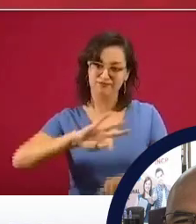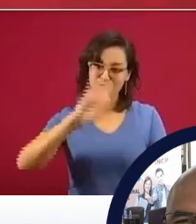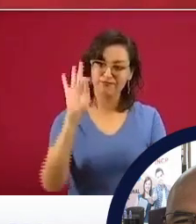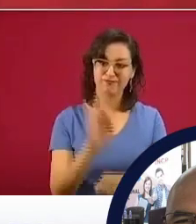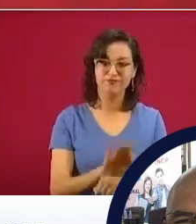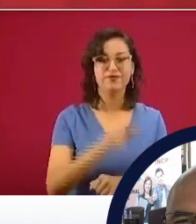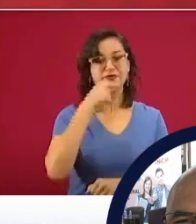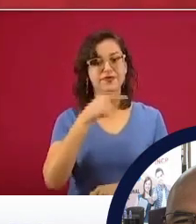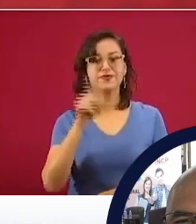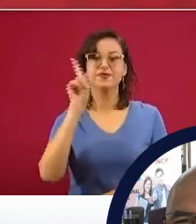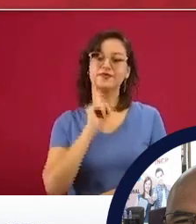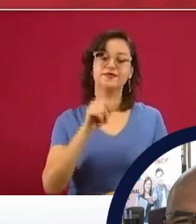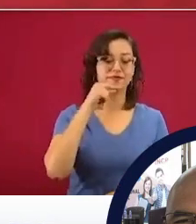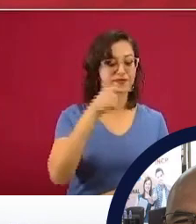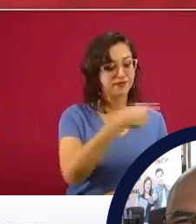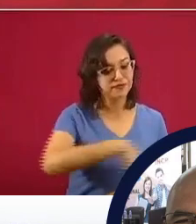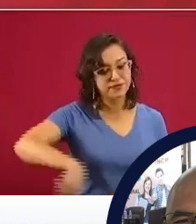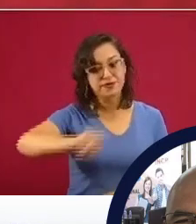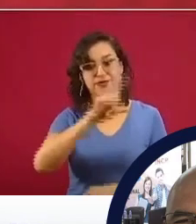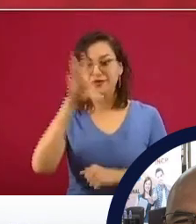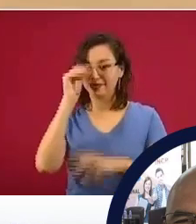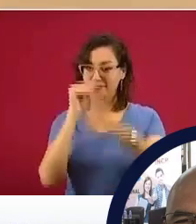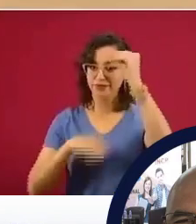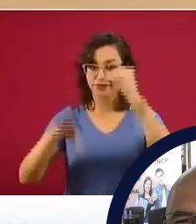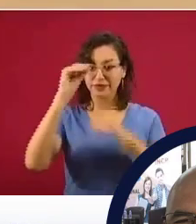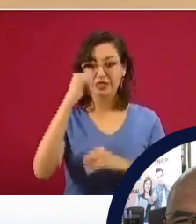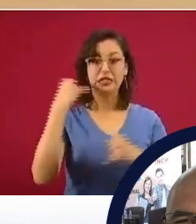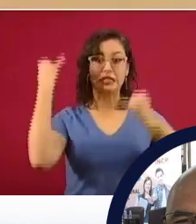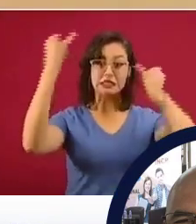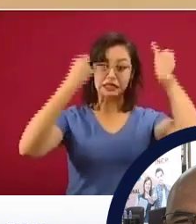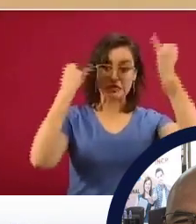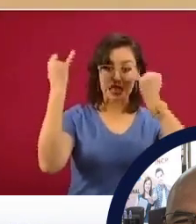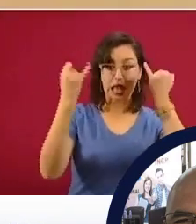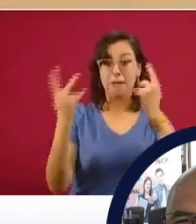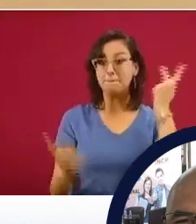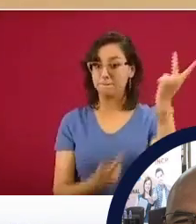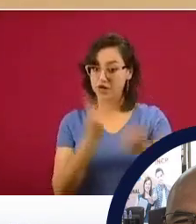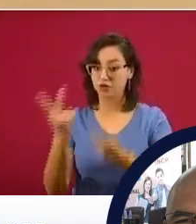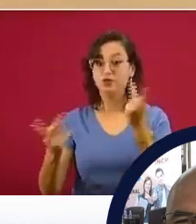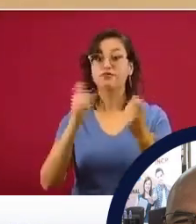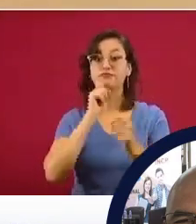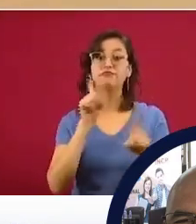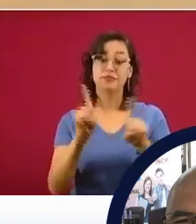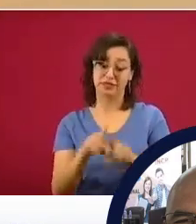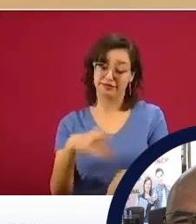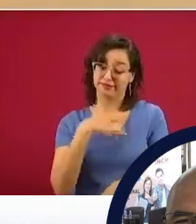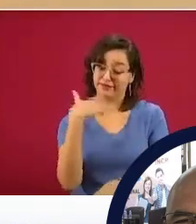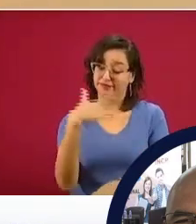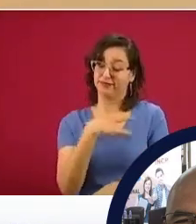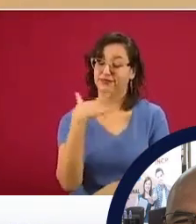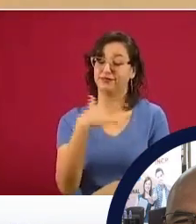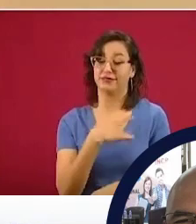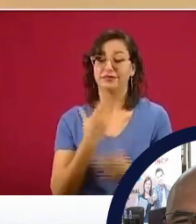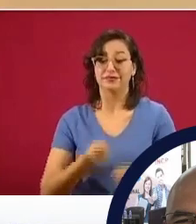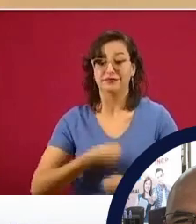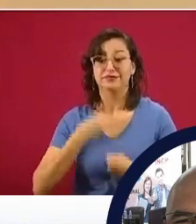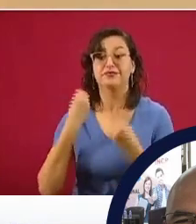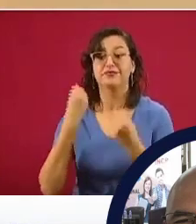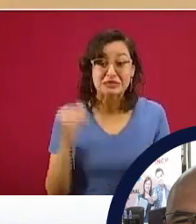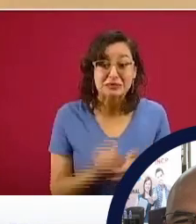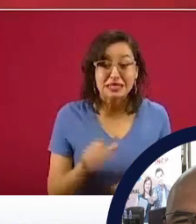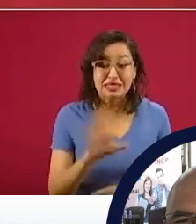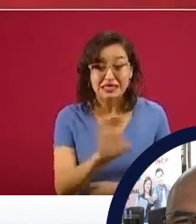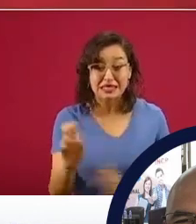la verdad es que en lo sucesivo ya sí tenemos que reunirnos es para pura baquetonada. O si tenemos que estar físicamente